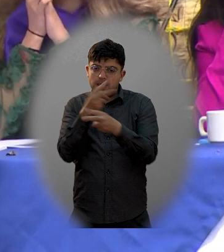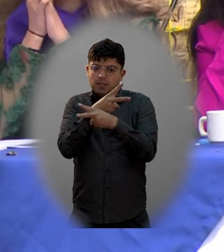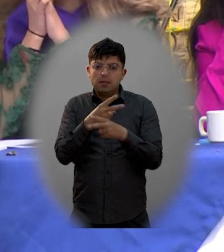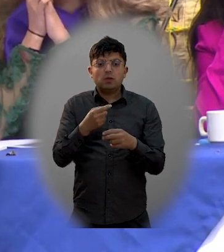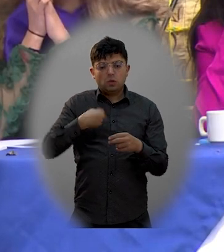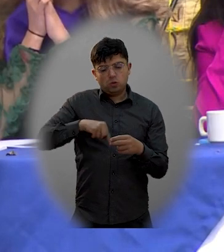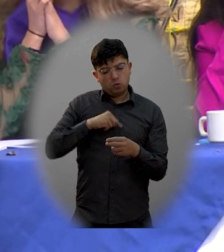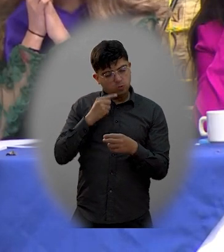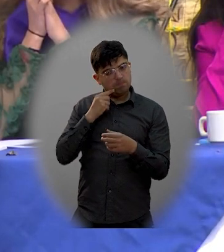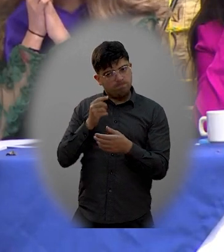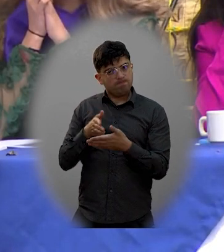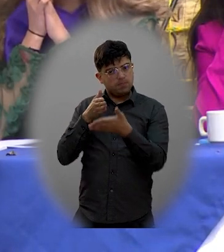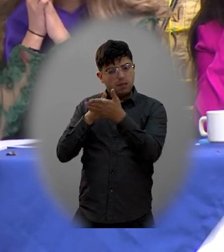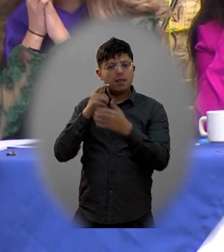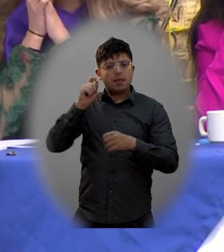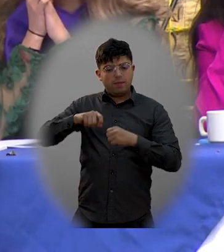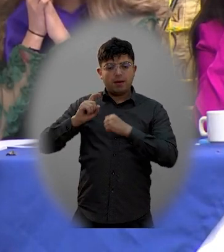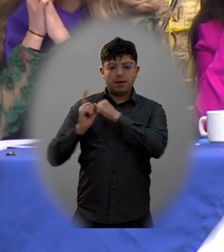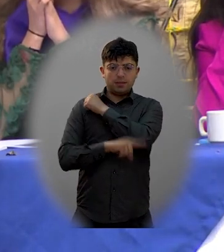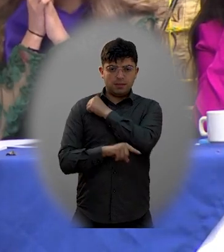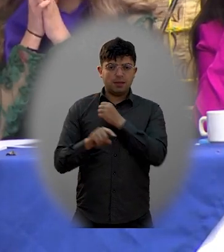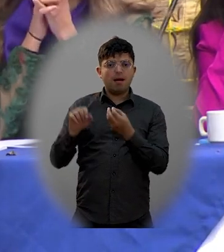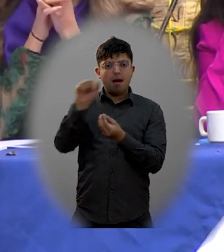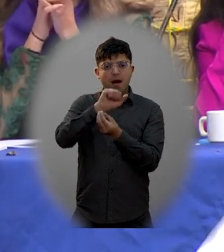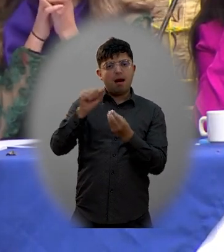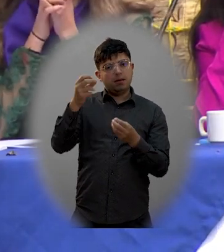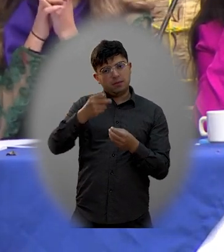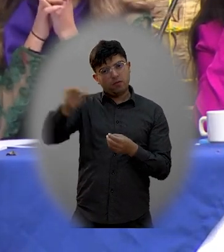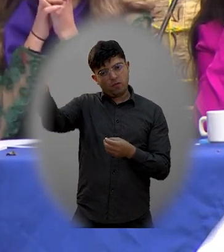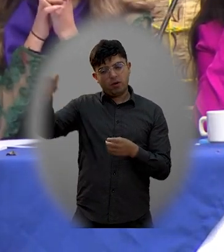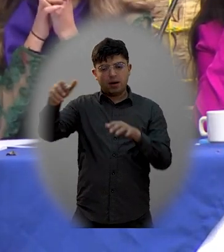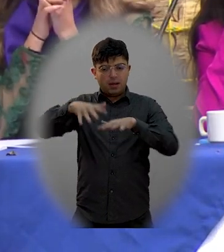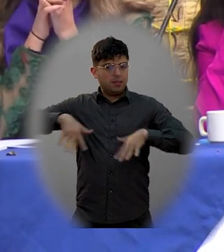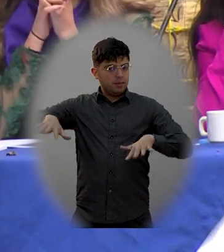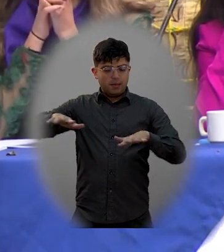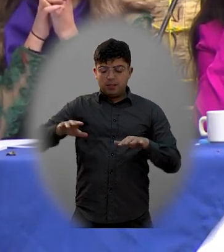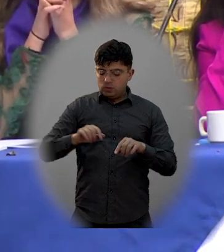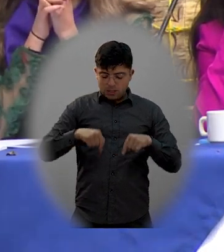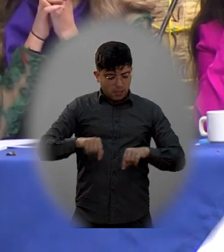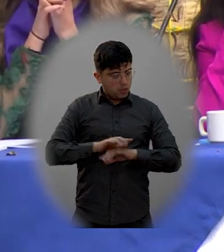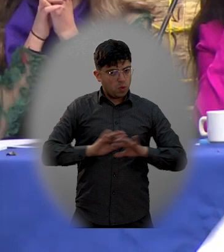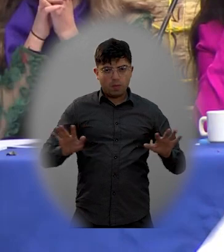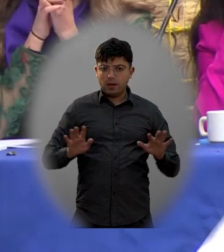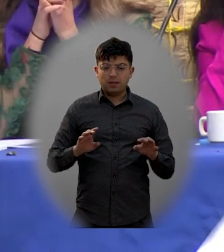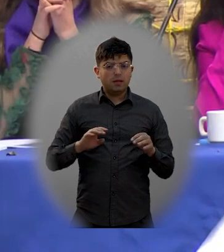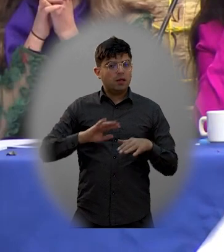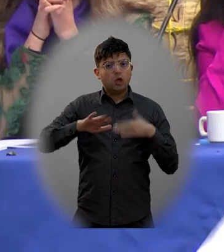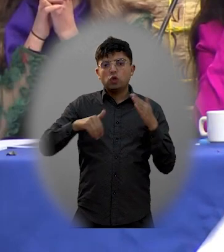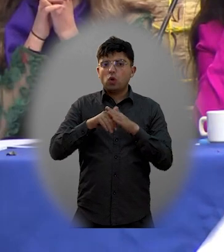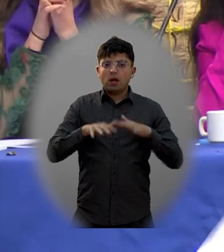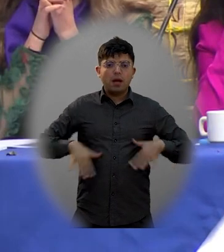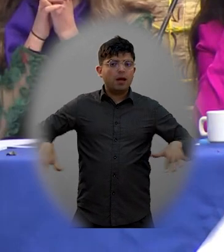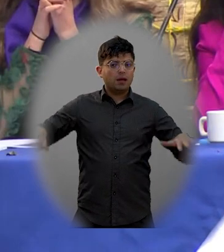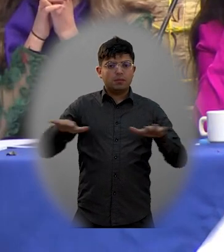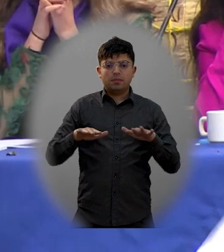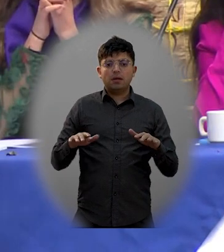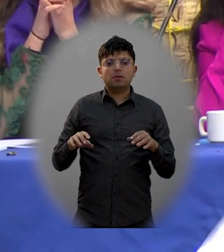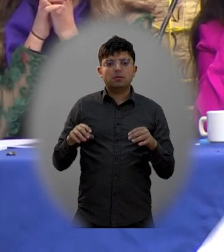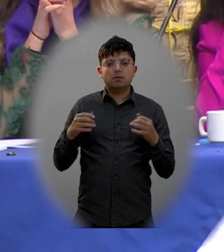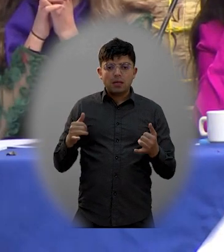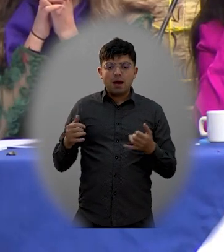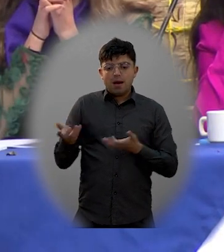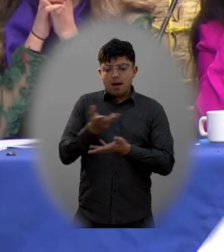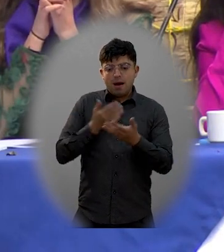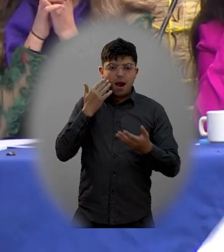que realmente haya una sanción y que se retiren a estas personas de los espacios, que realmente se retiren de todos los espacios que puedan converger